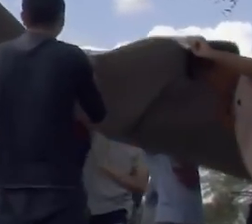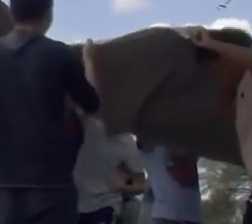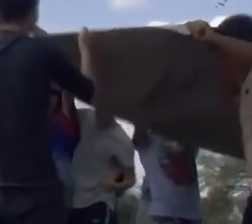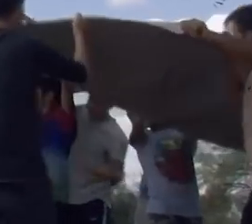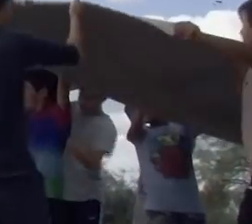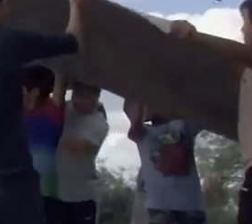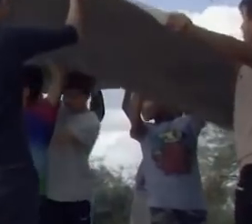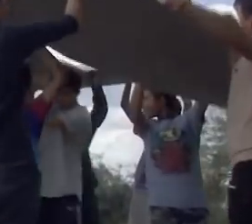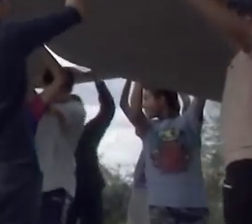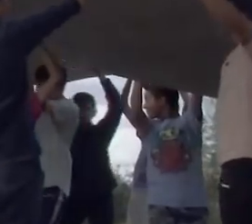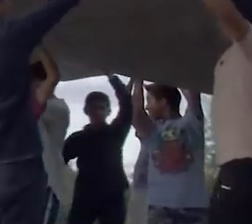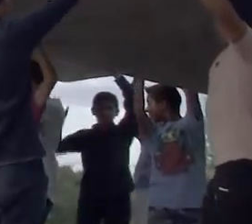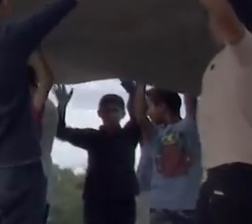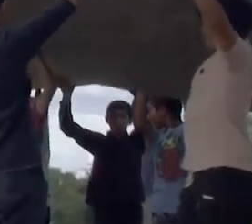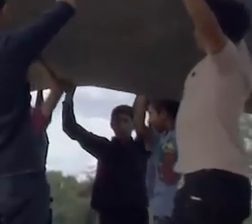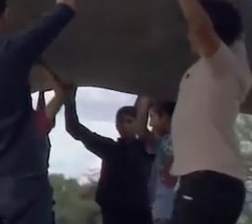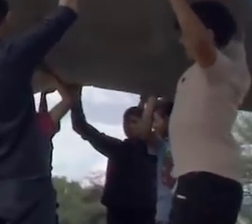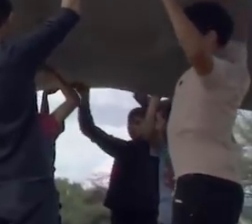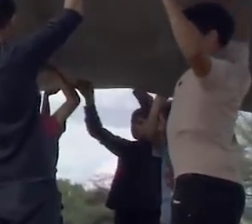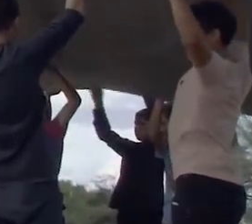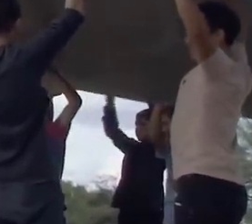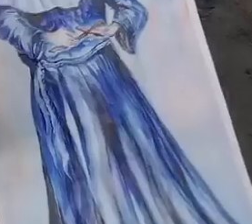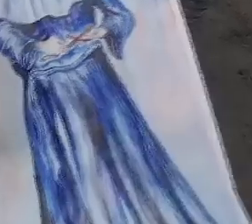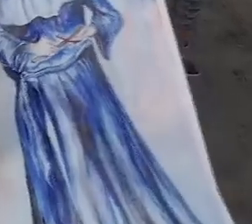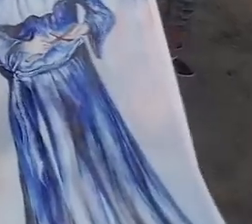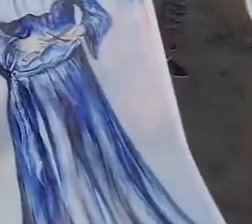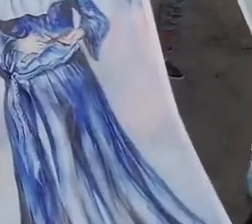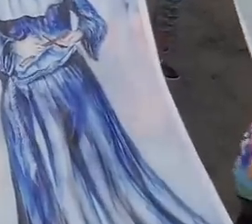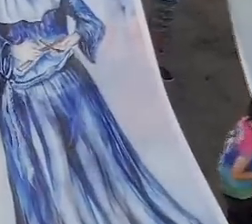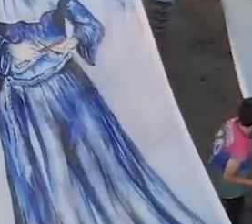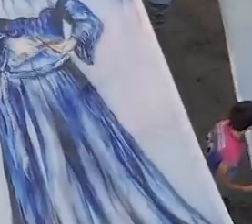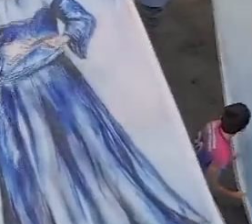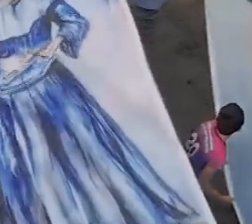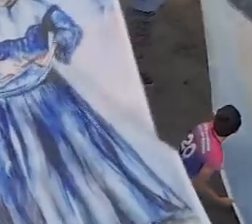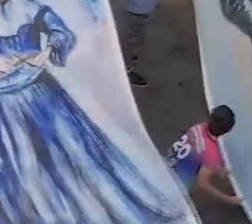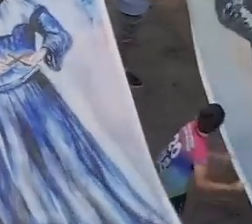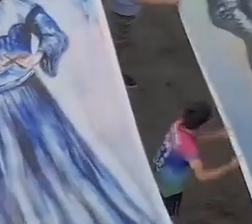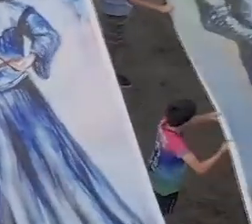palabras, no tengan odio, se oyó,